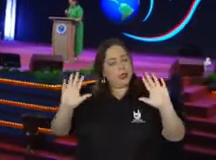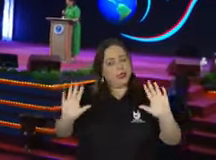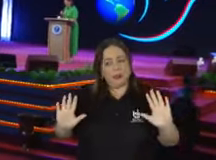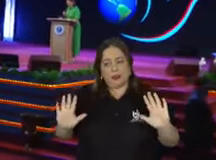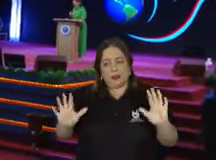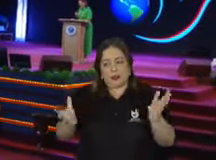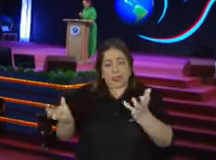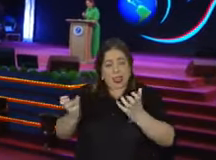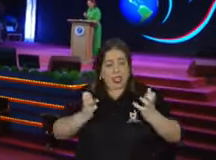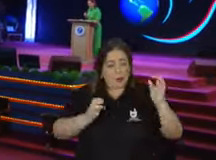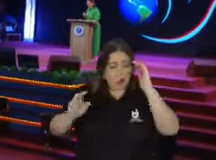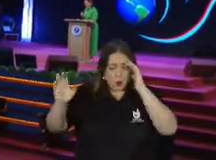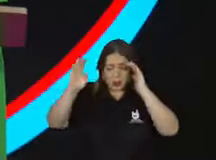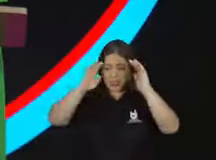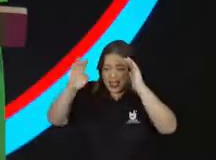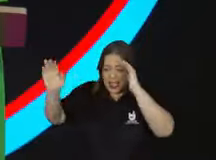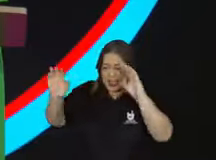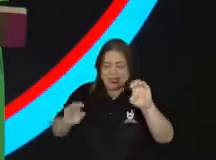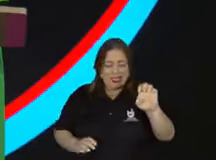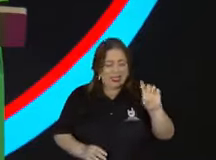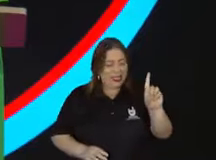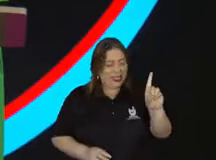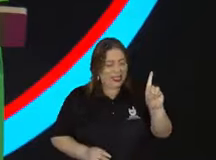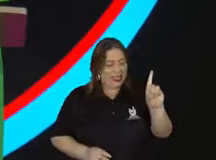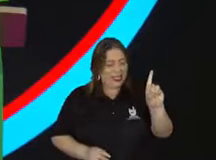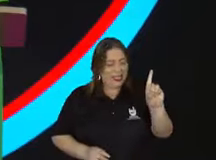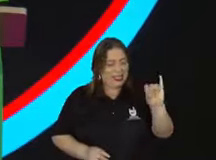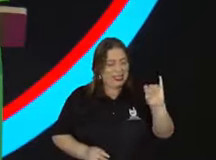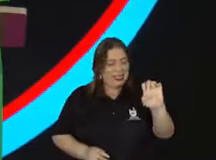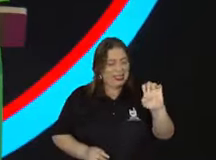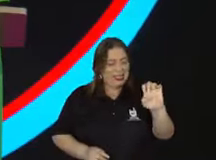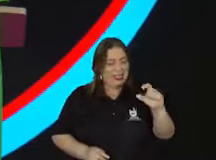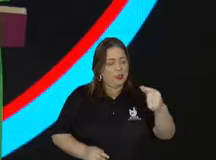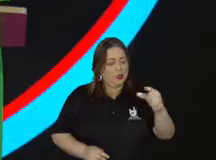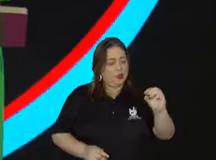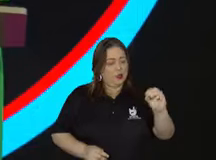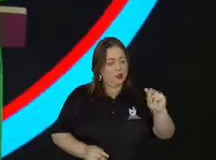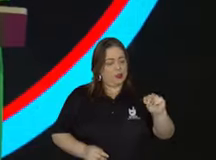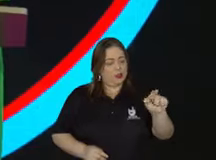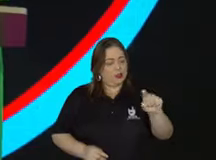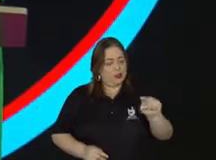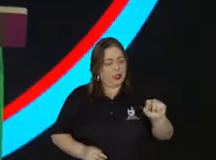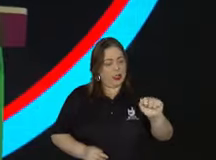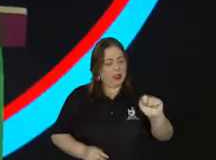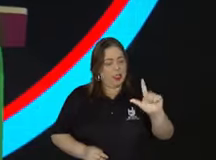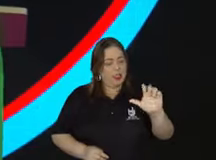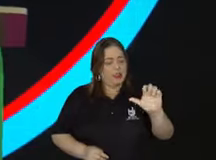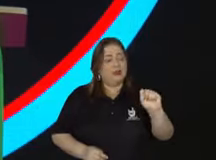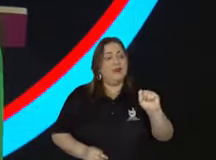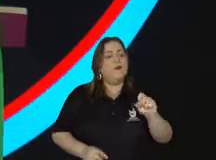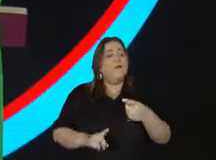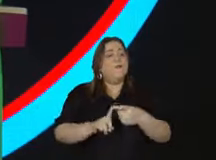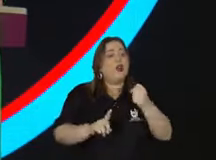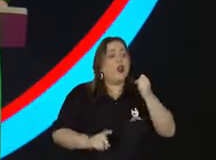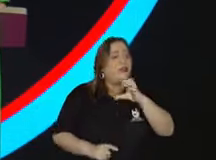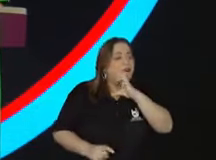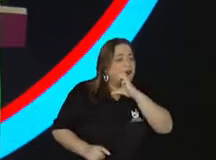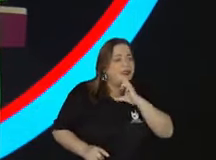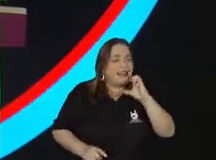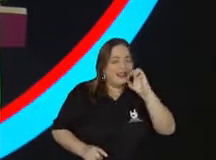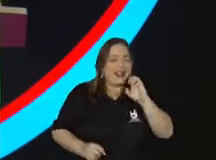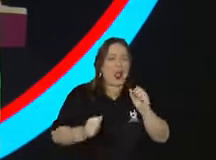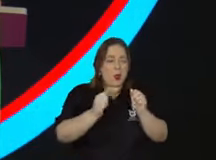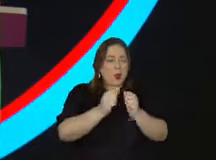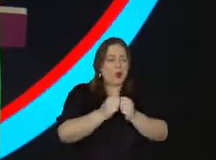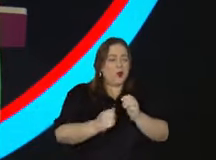Queremos saludar a Edric González, que está con nosotros por primera vez. Desde Sidra, denle un aplauso con sus abuelos Vilmar y